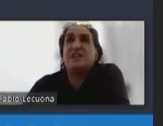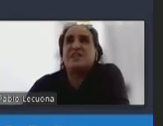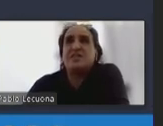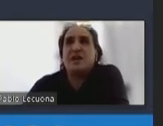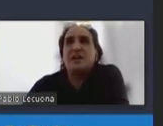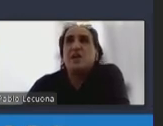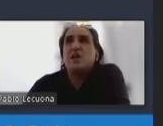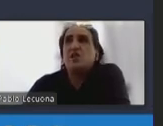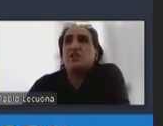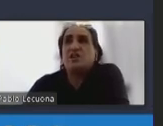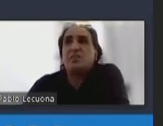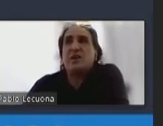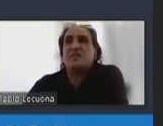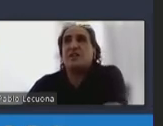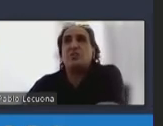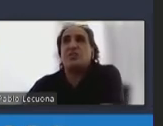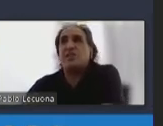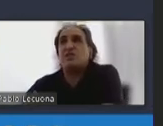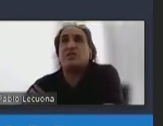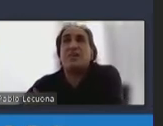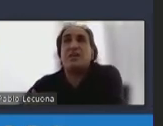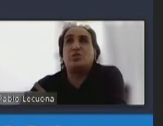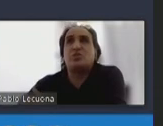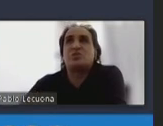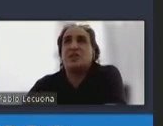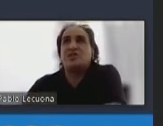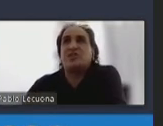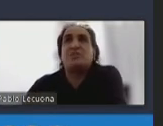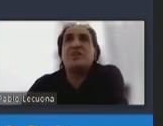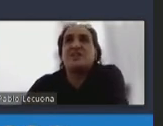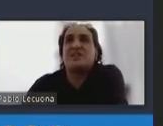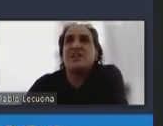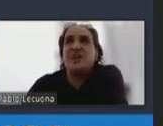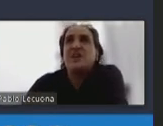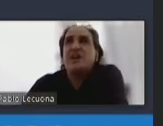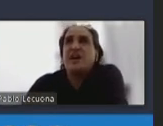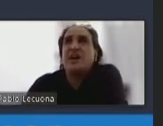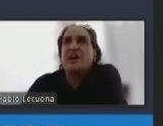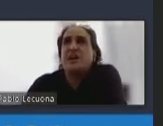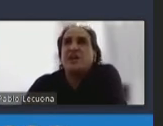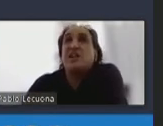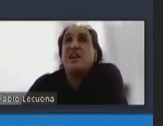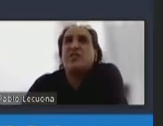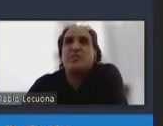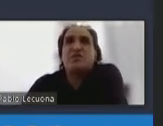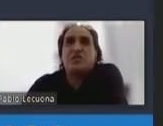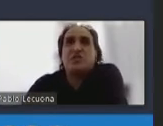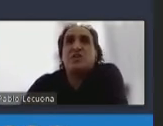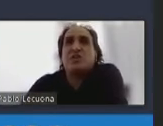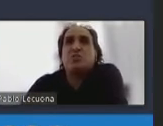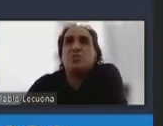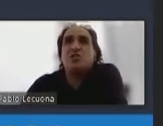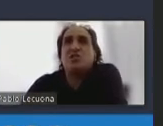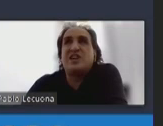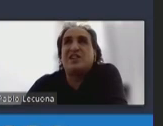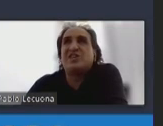idea de accesibilidad, los sistemas de salud, desde los sistemas de turnos hasta los sistemas de acceder a la información de